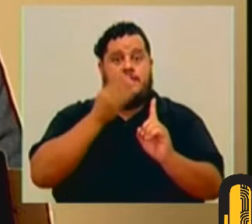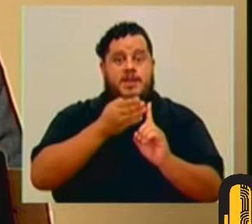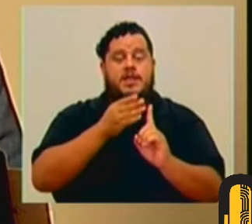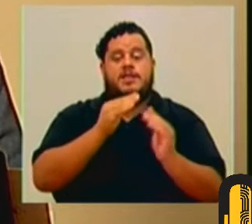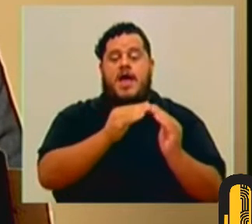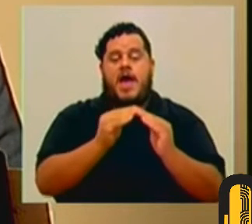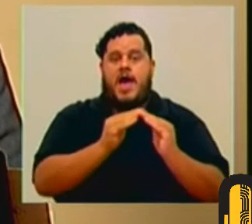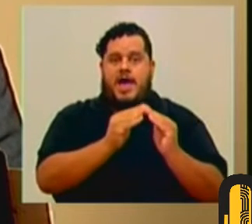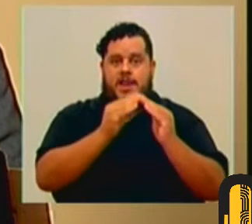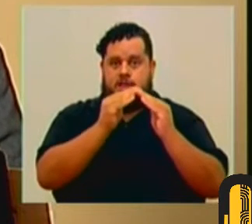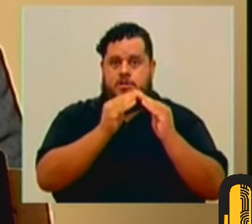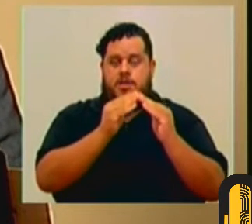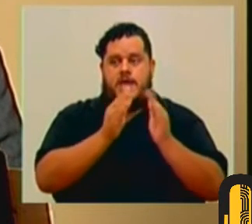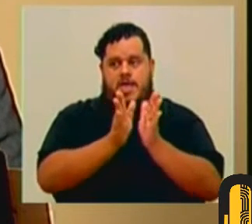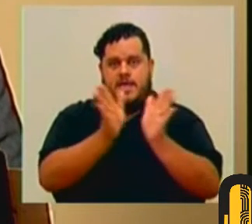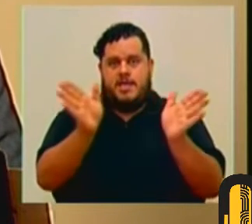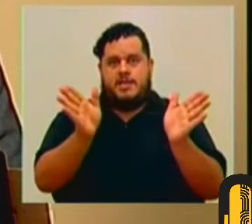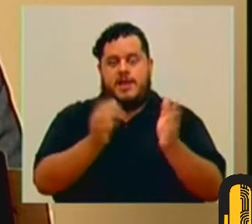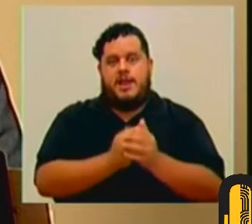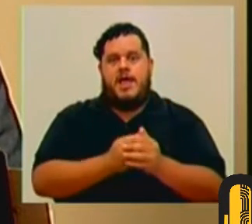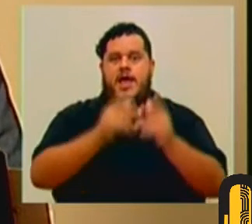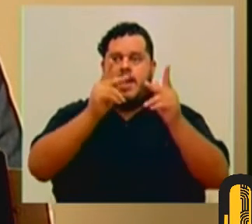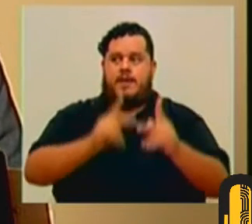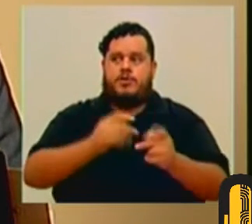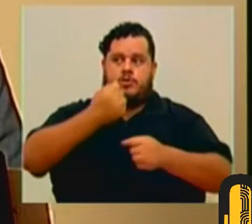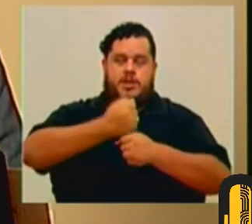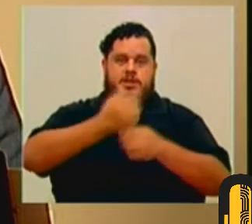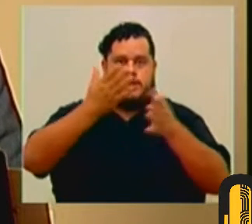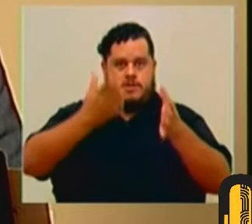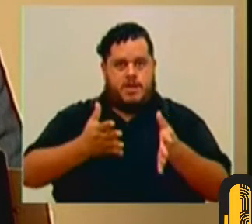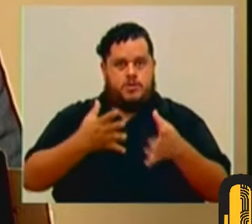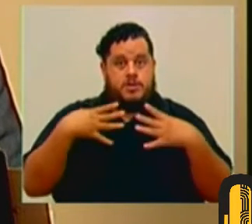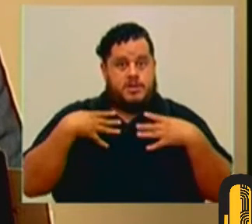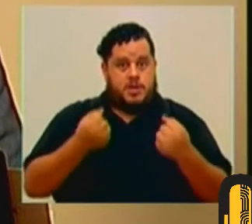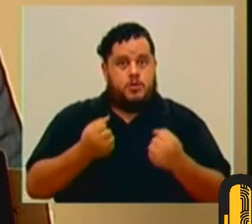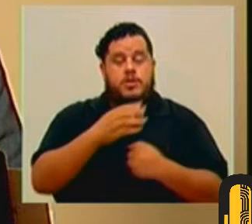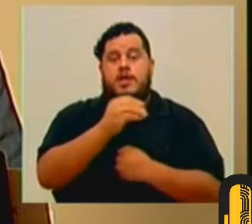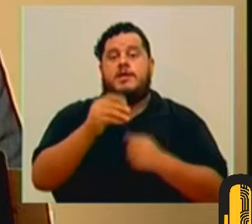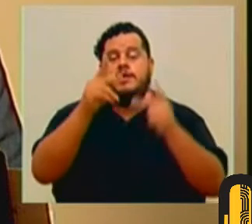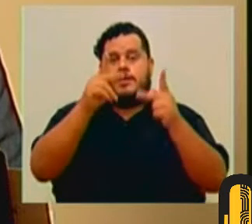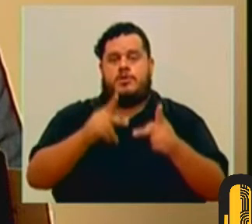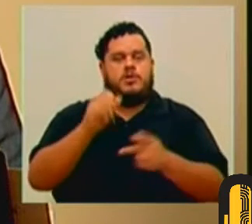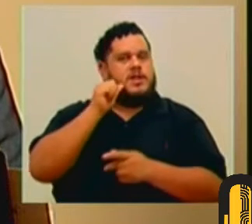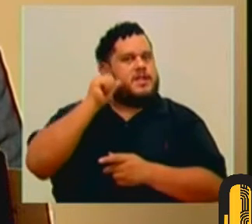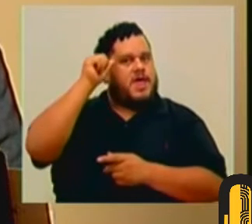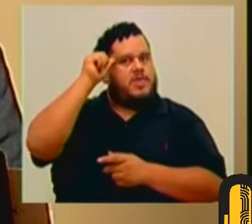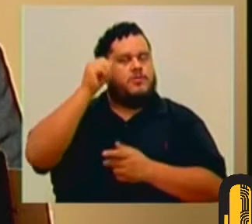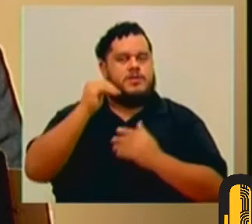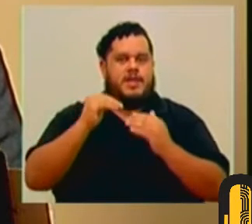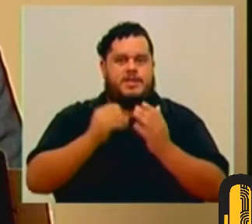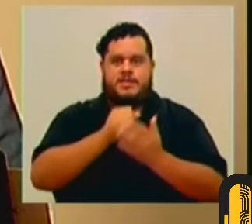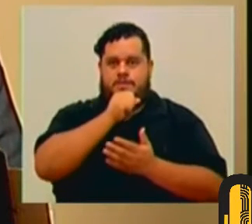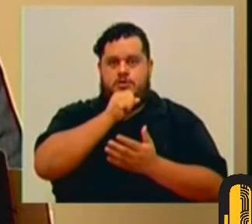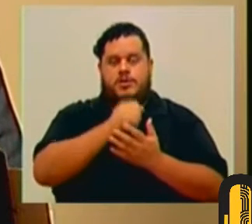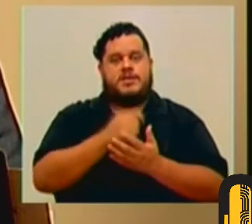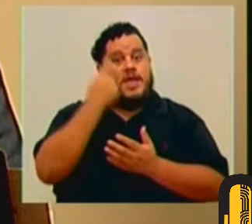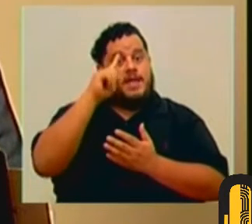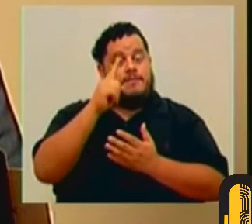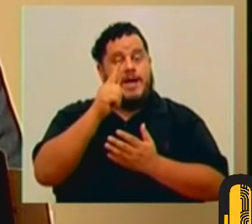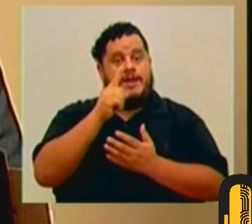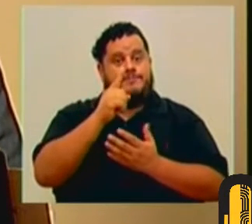ciudadanía en general, a personas trabajadoras en salud y a personas adultas mayores, para